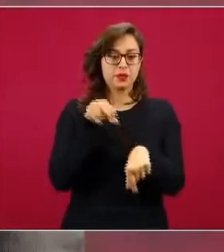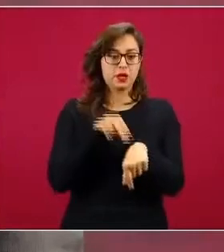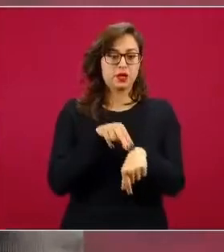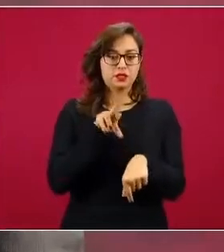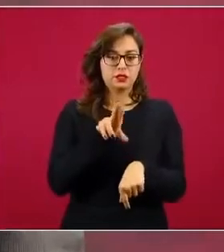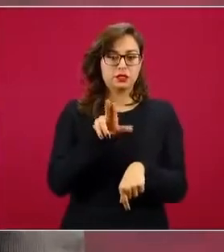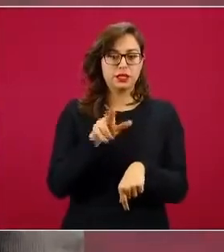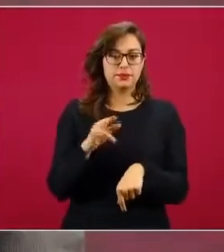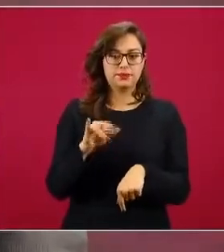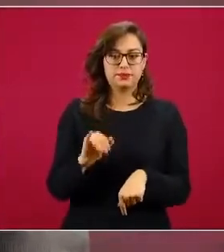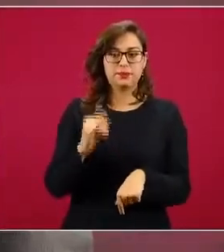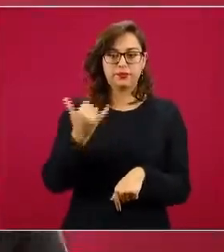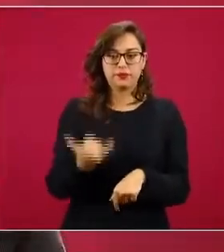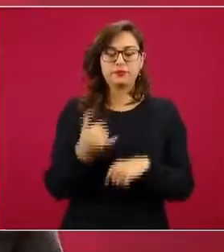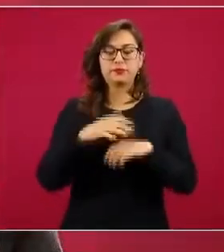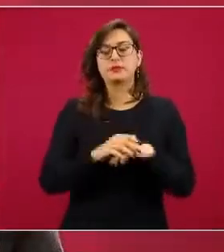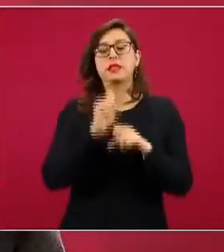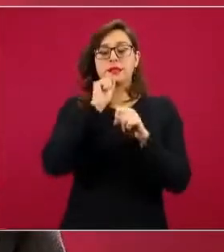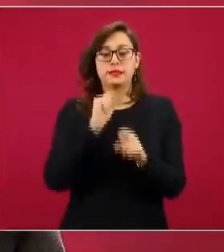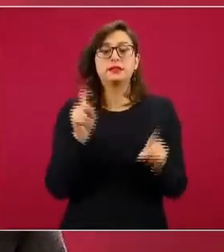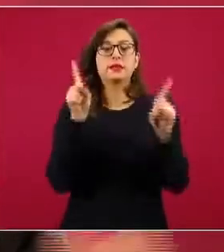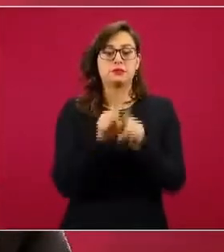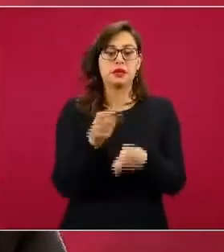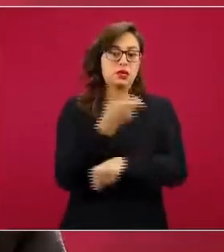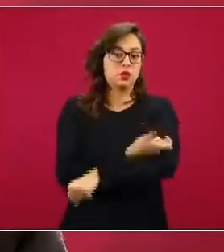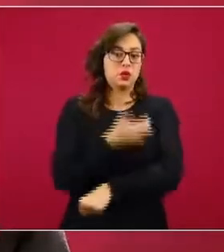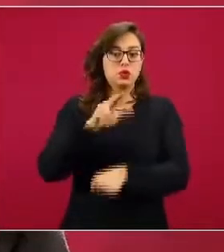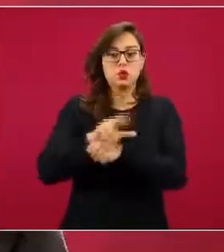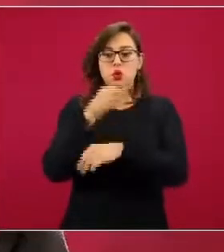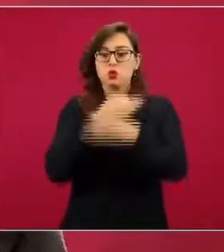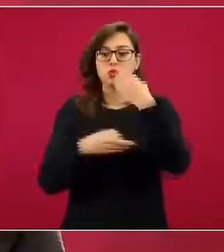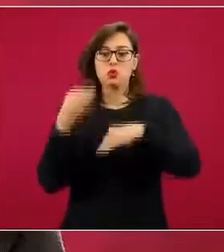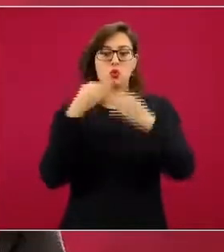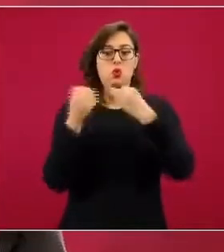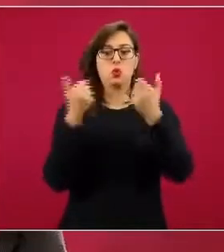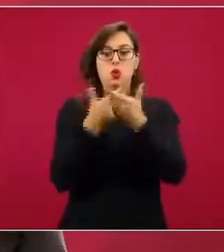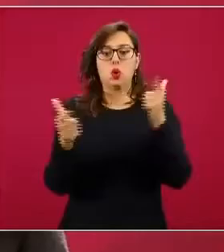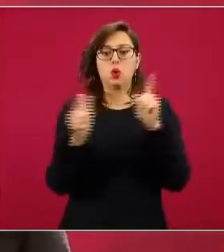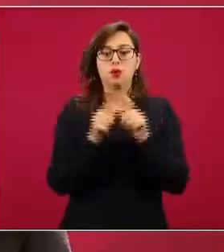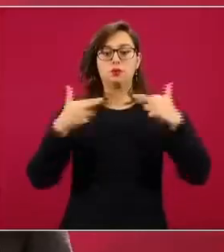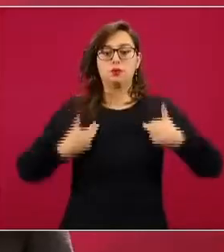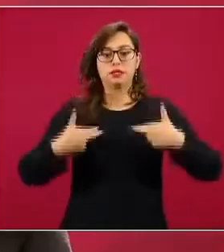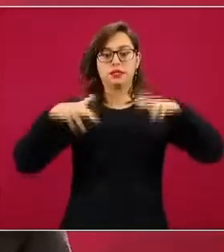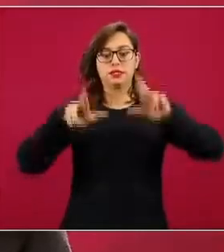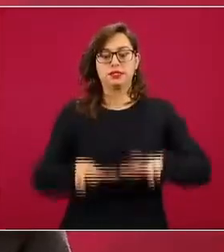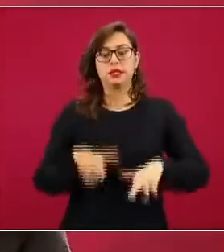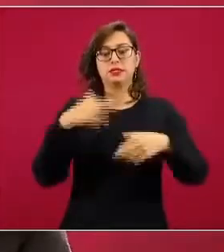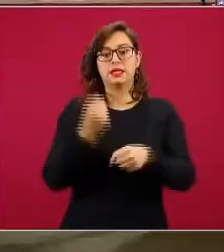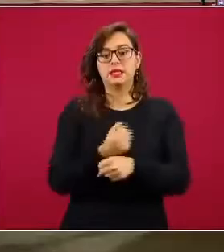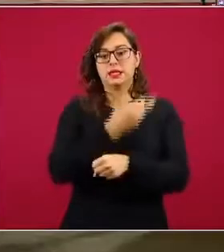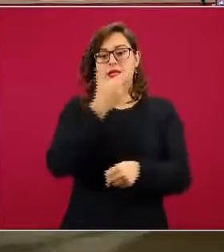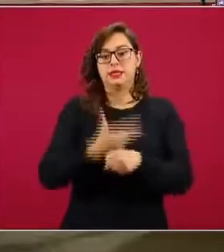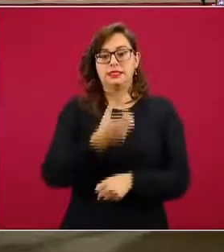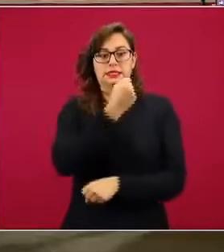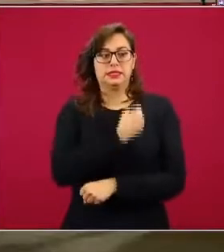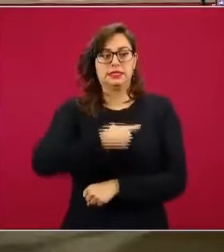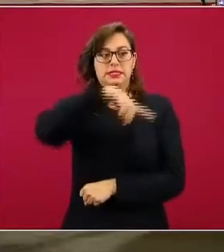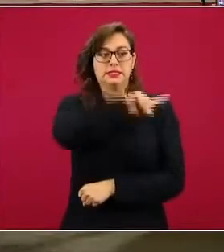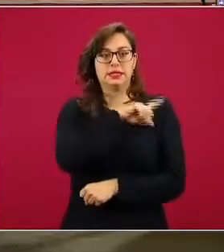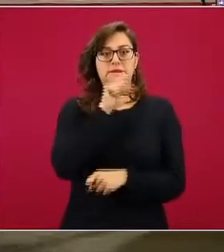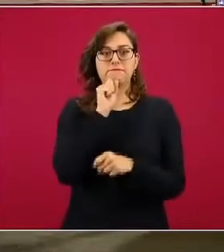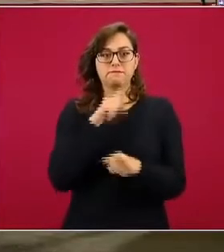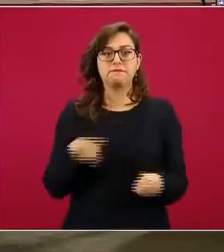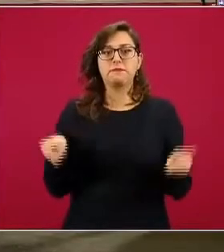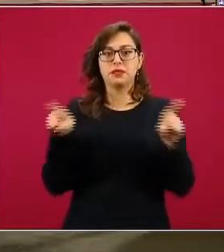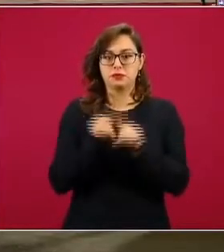Ridaura, también que ha coordinado todo el grupo a nombre de la Secretaría de Salud y ha estado directamente involucrado